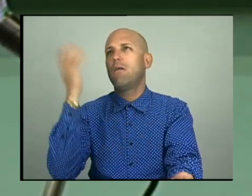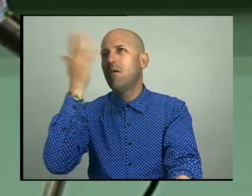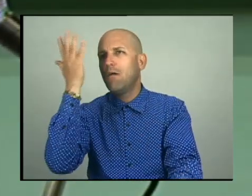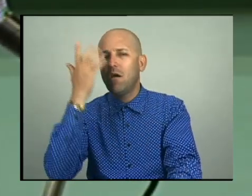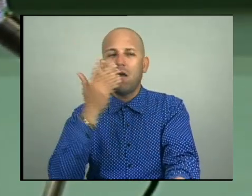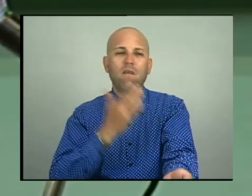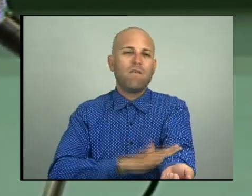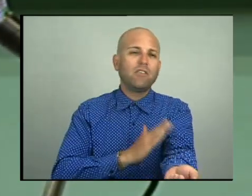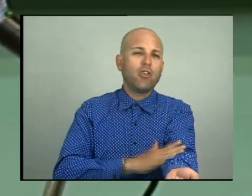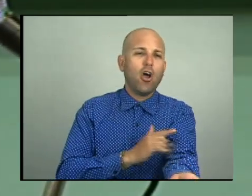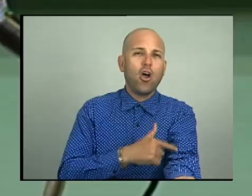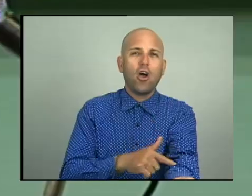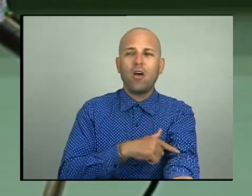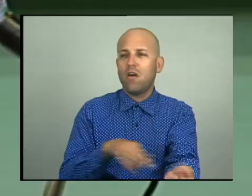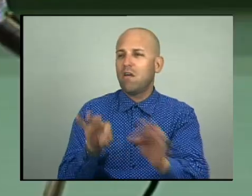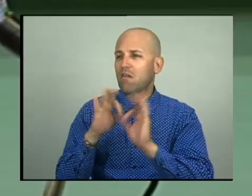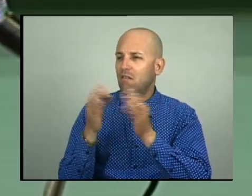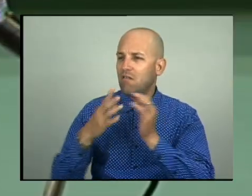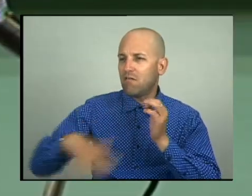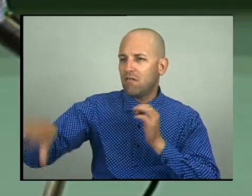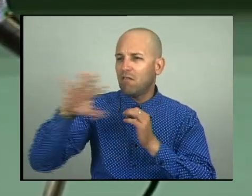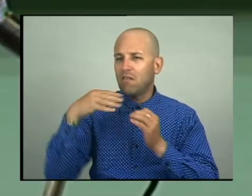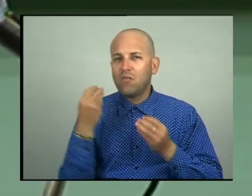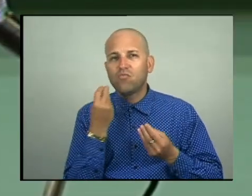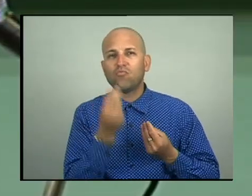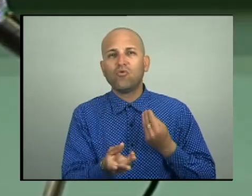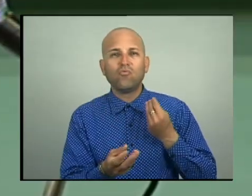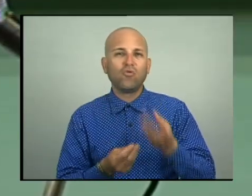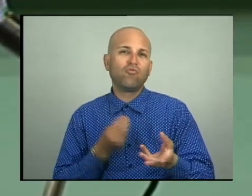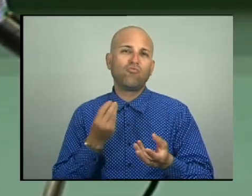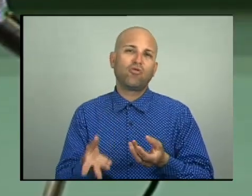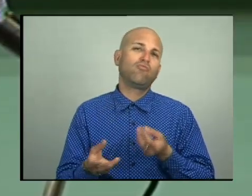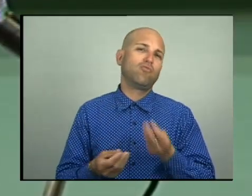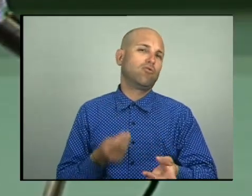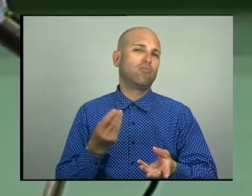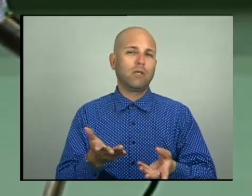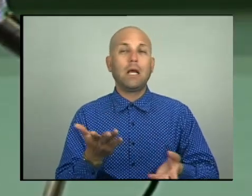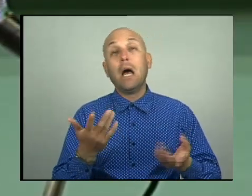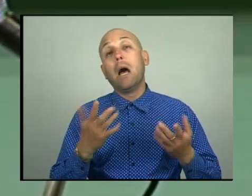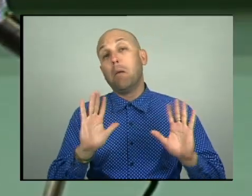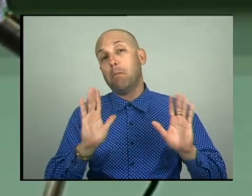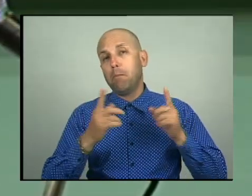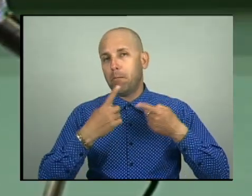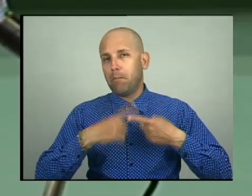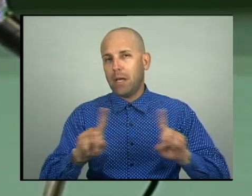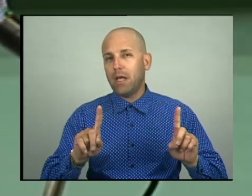genoma, pero sí se ha relacionado la tetralogía de Fallot con algunas anomalías de tipo